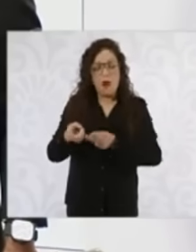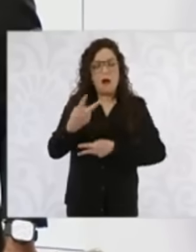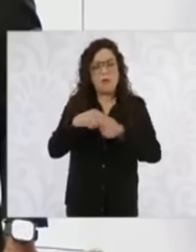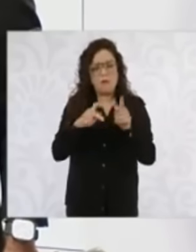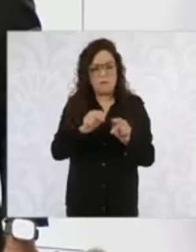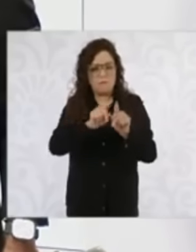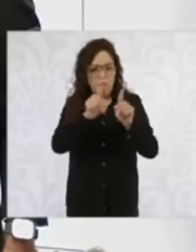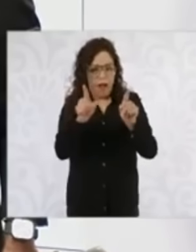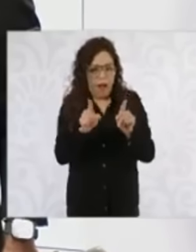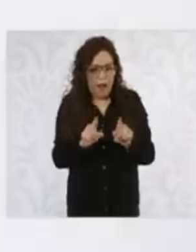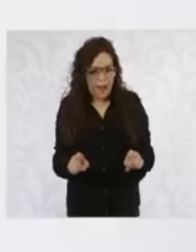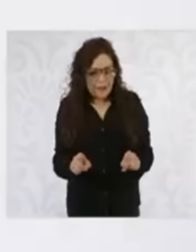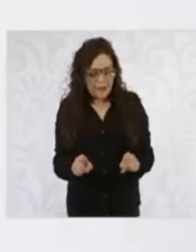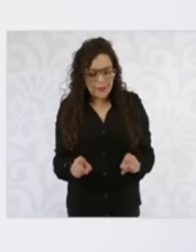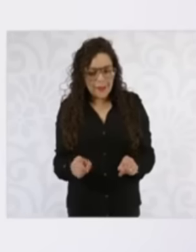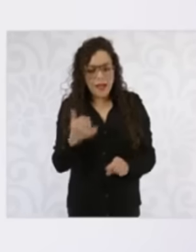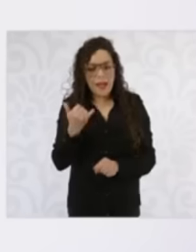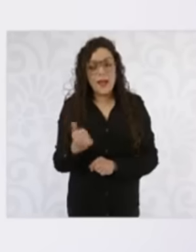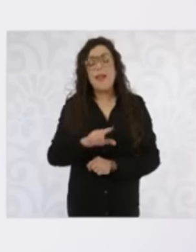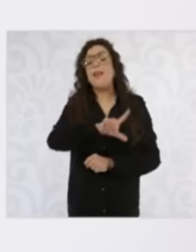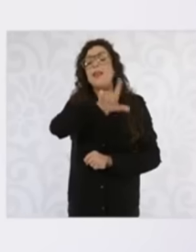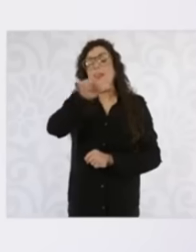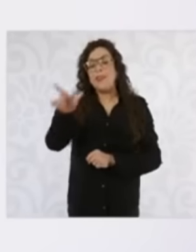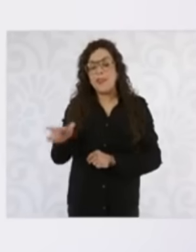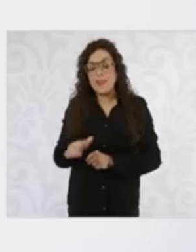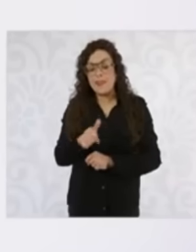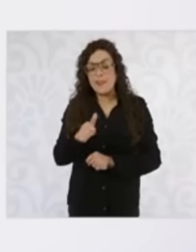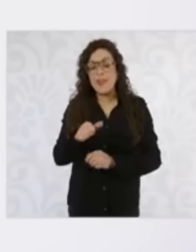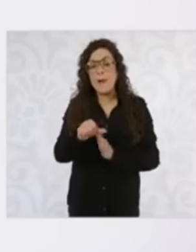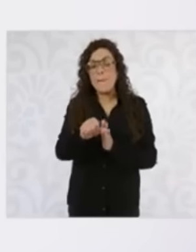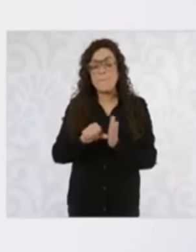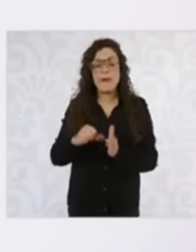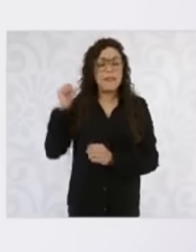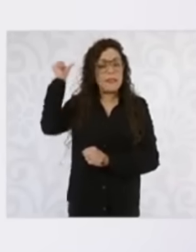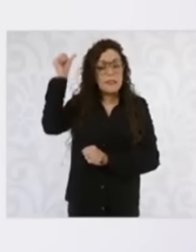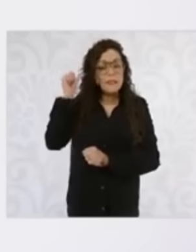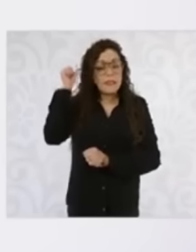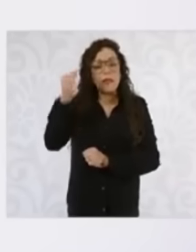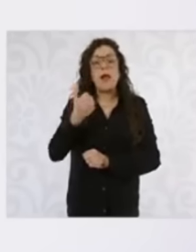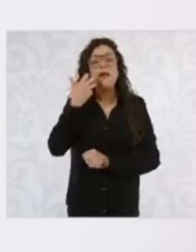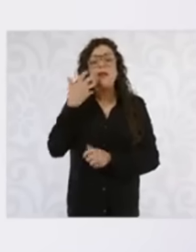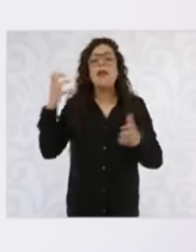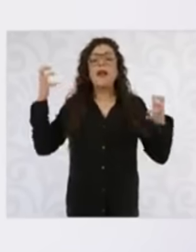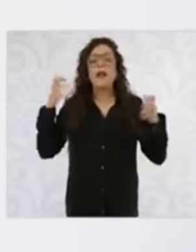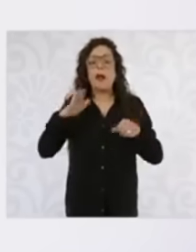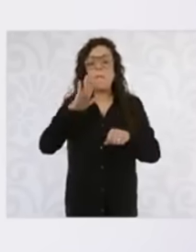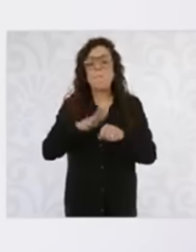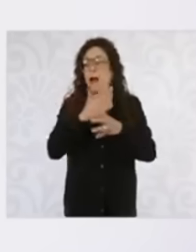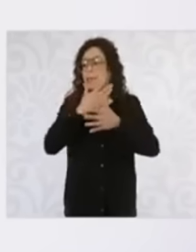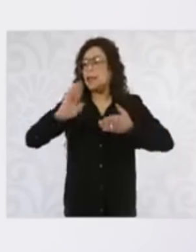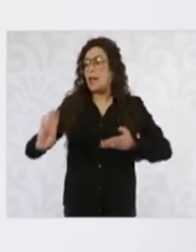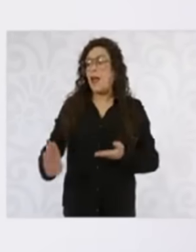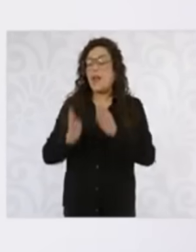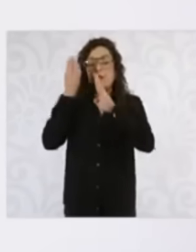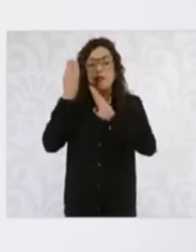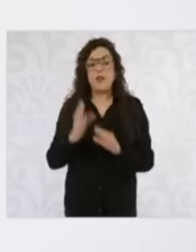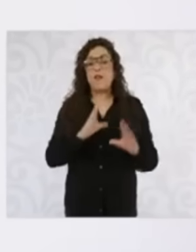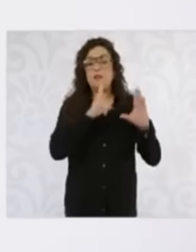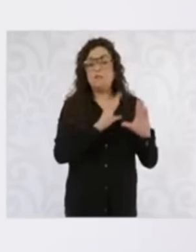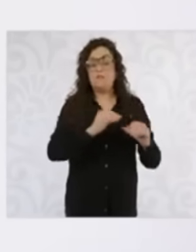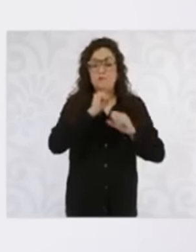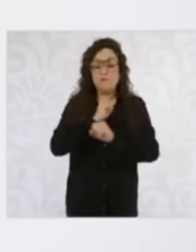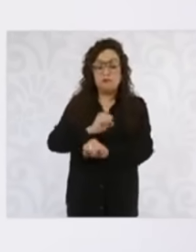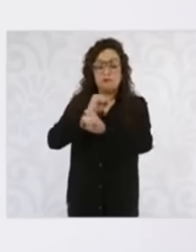nuevas obras estratégicas. Entonces, una parte pues es los proyectos ejecutivos, entonces ahí hay una